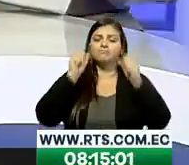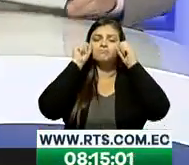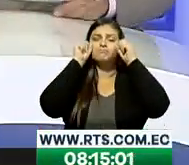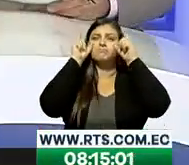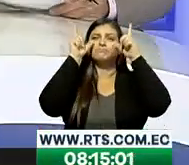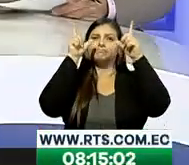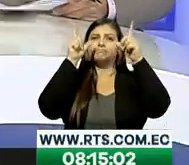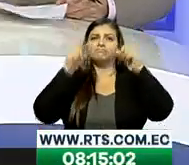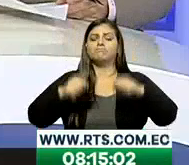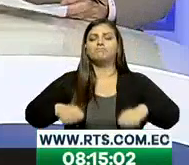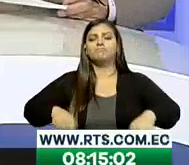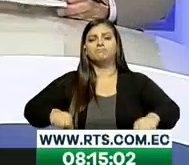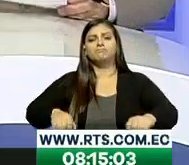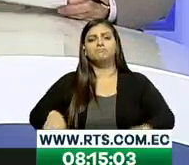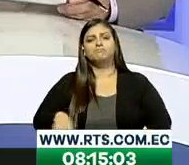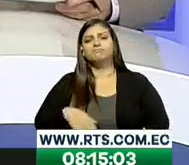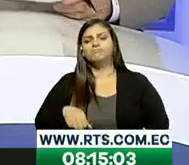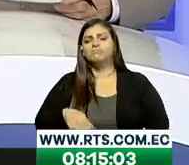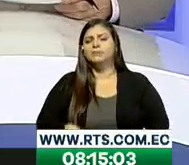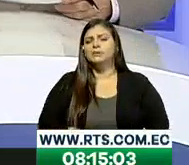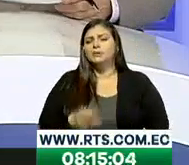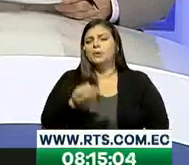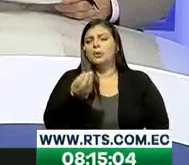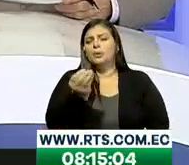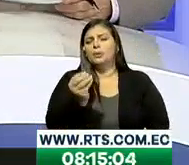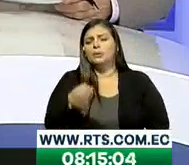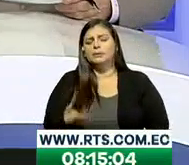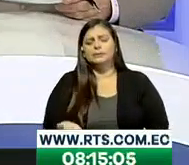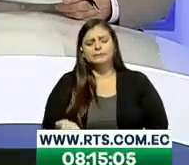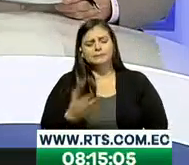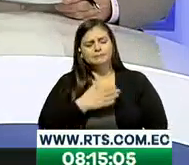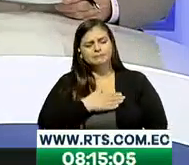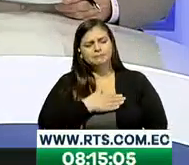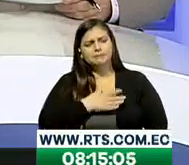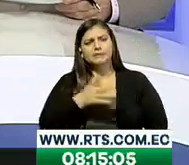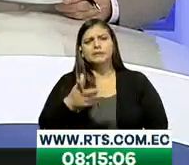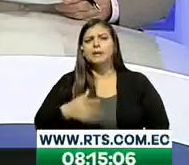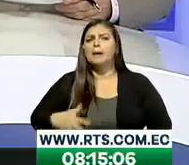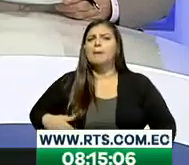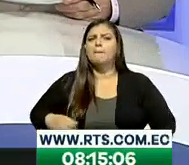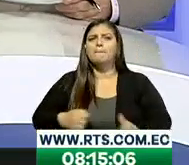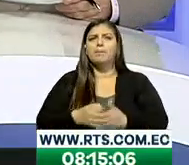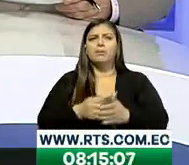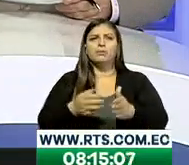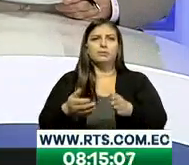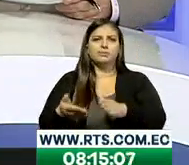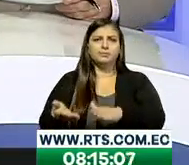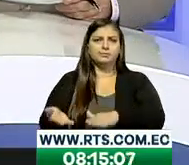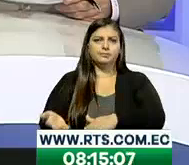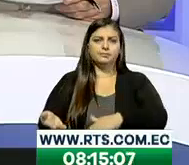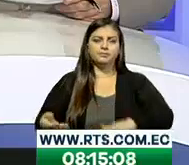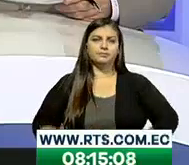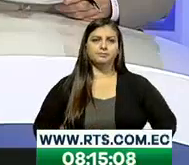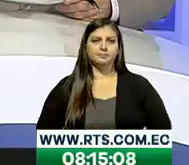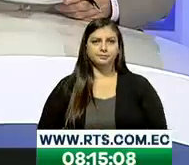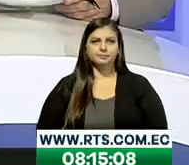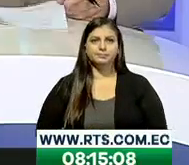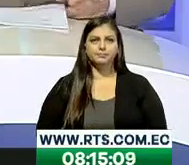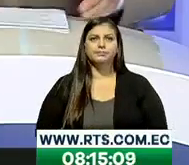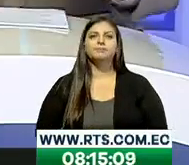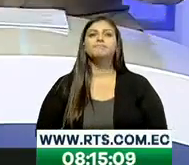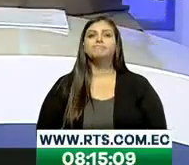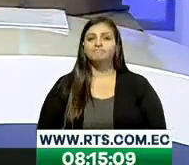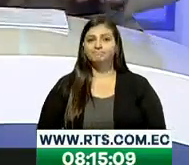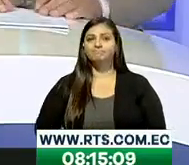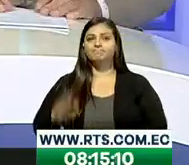joven que a temprana edad, lastimosamente, ha desaparecido físicamente de este mundo, producto del posible irrespeto